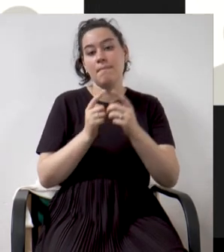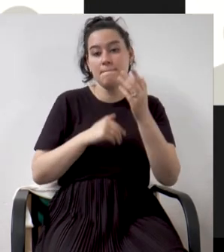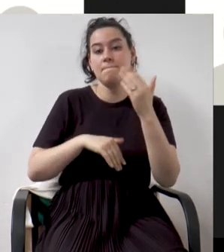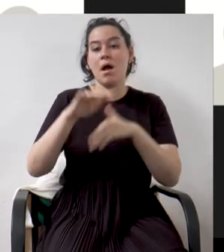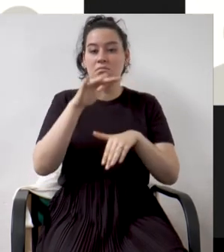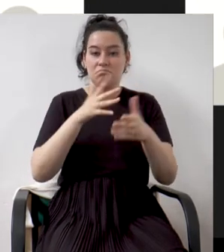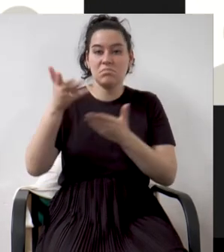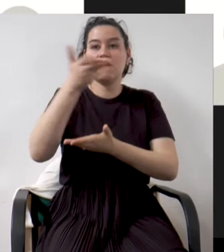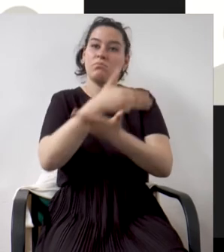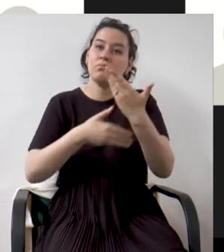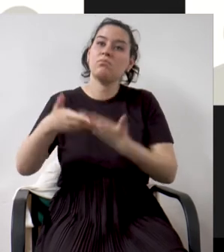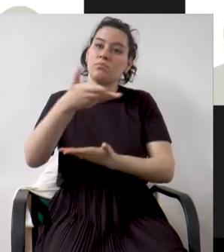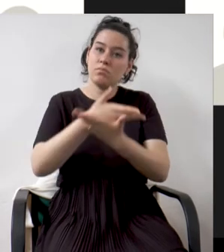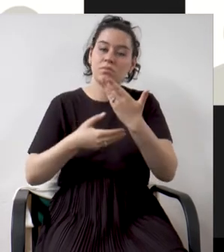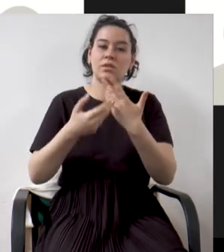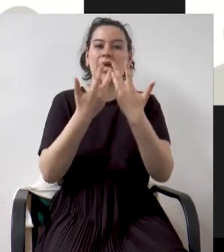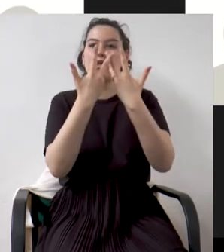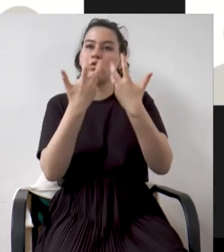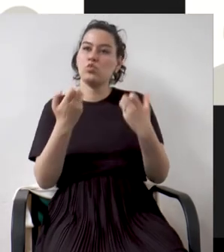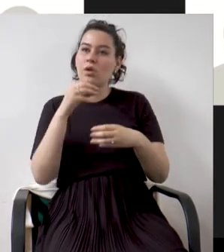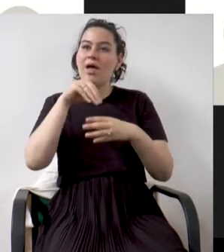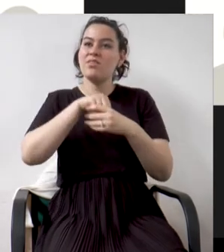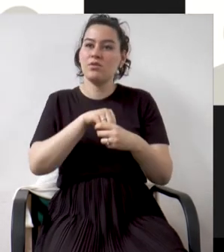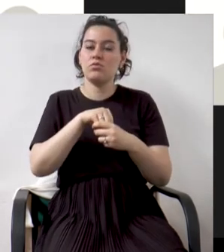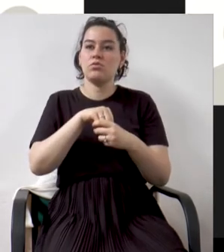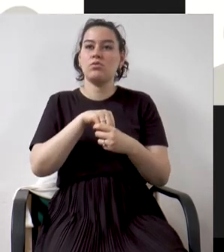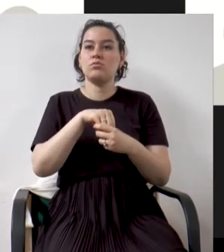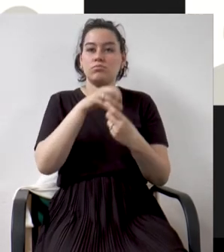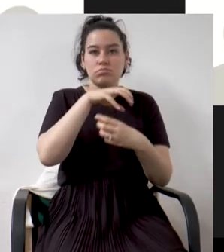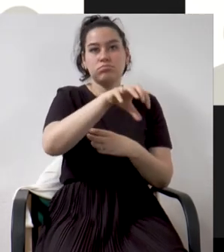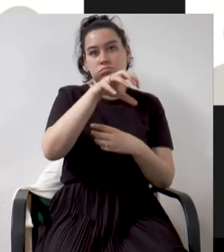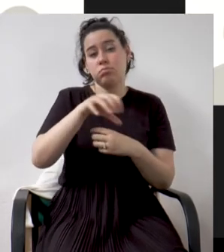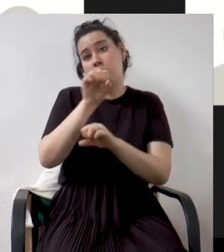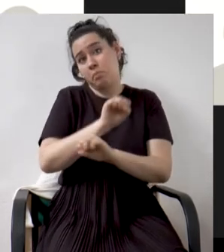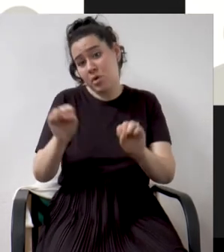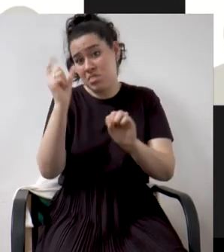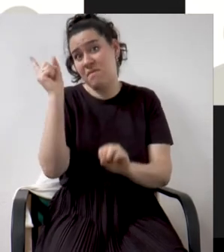sinergias de las estructuras y académicas que podemos ir generando en el curso.